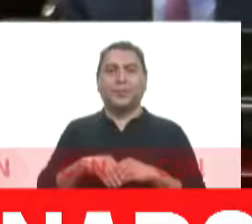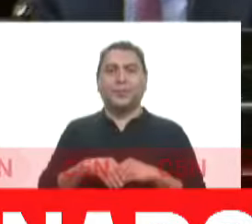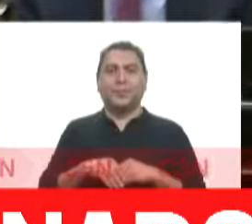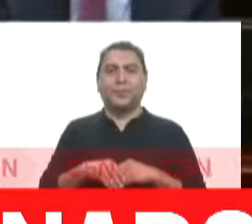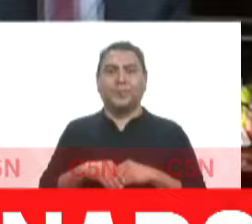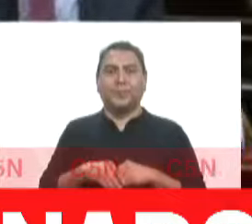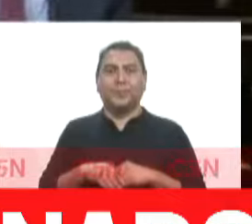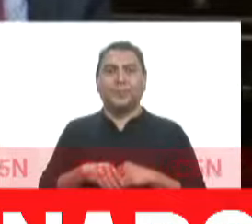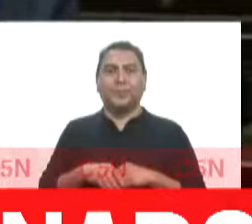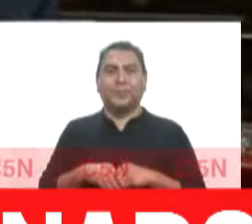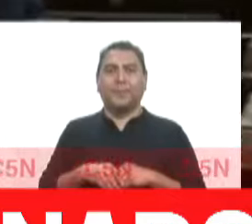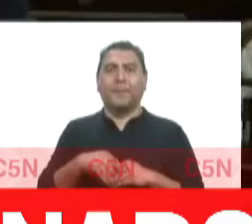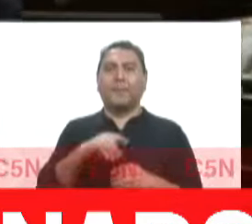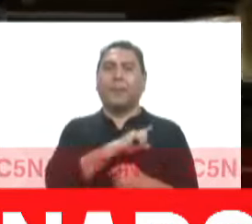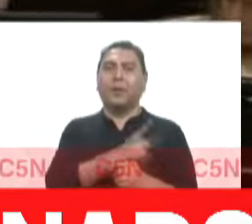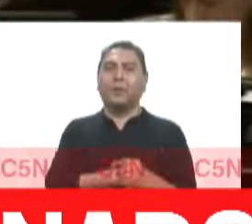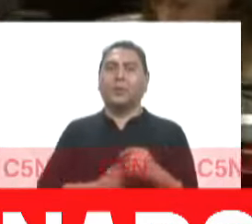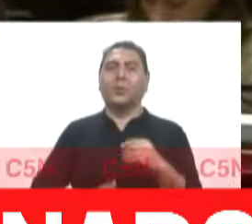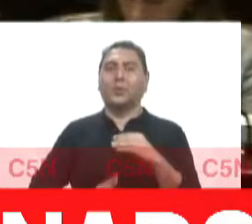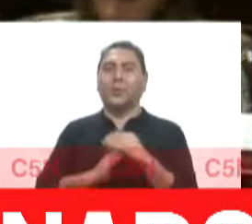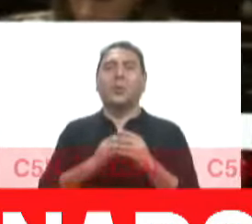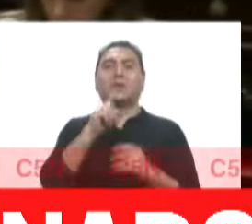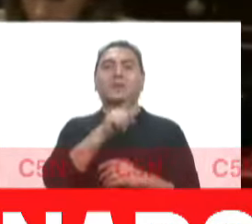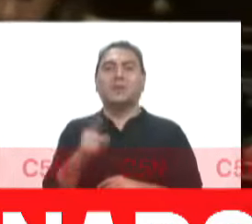Ref, Poder Ejecutivo 129-22.